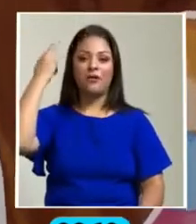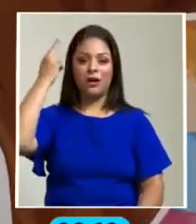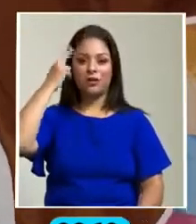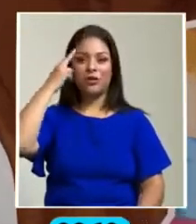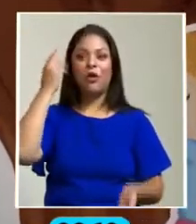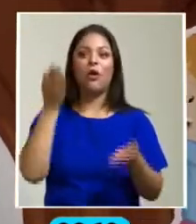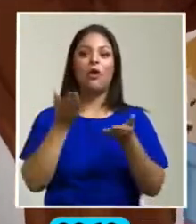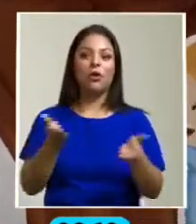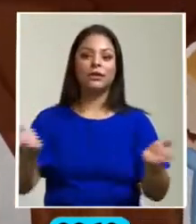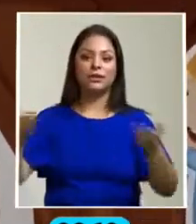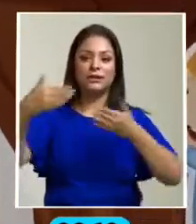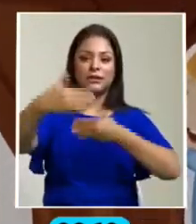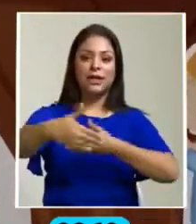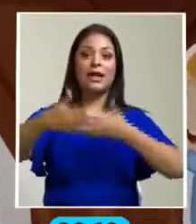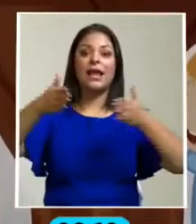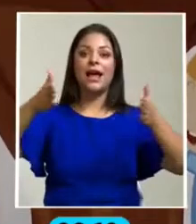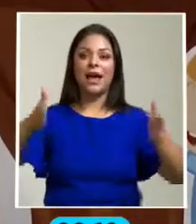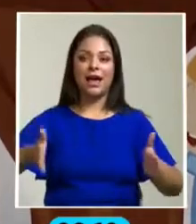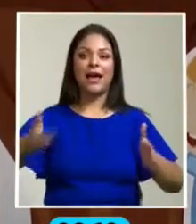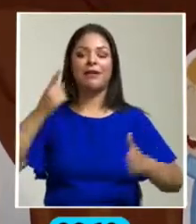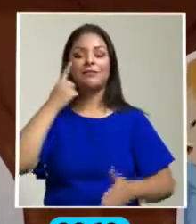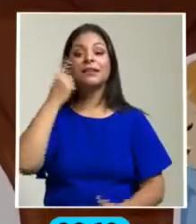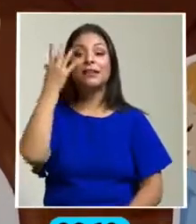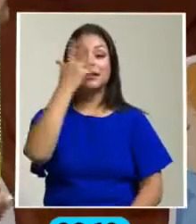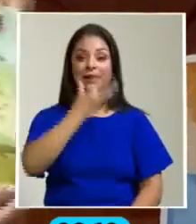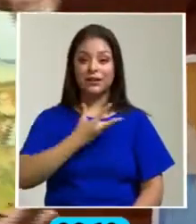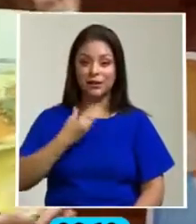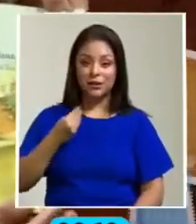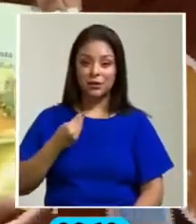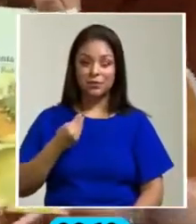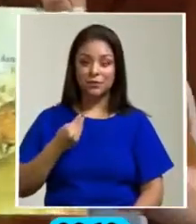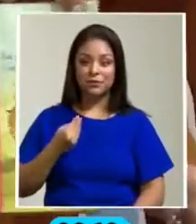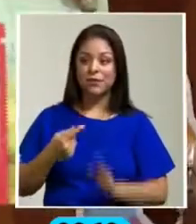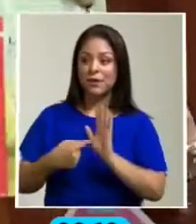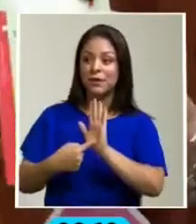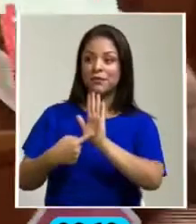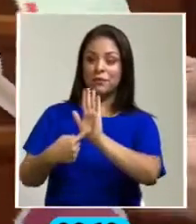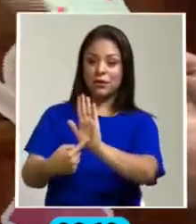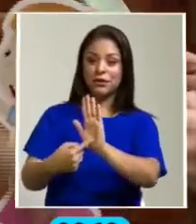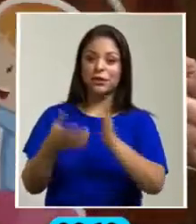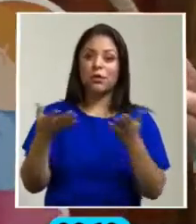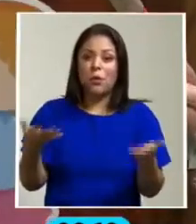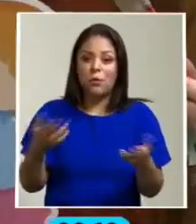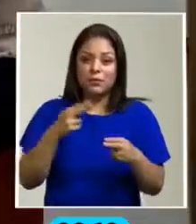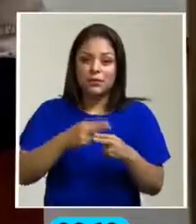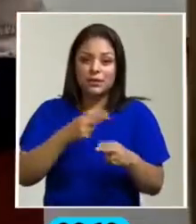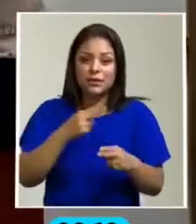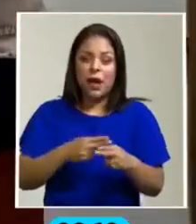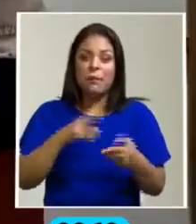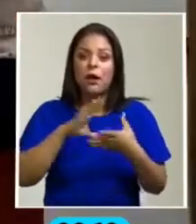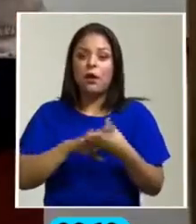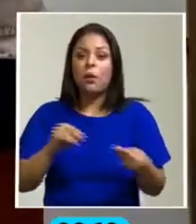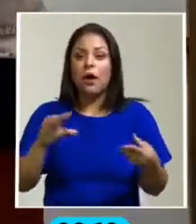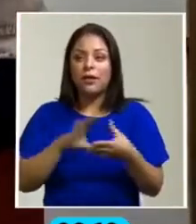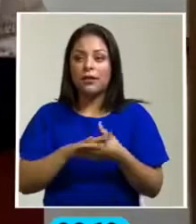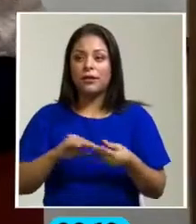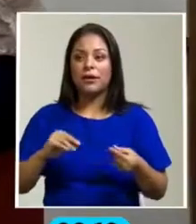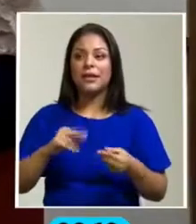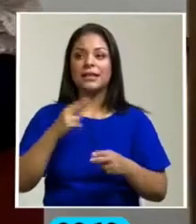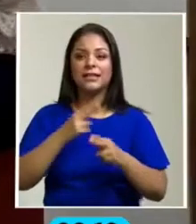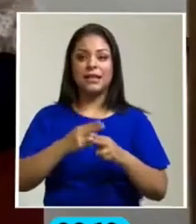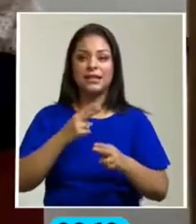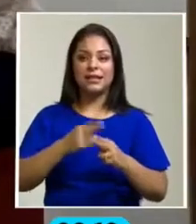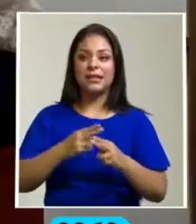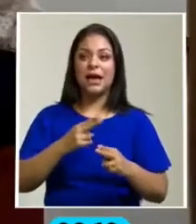niña Carla. Sí, pero ¡qué belleza! Mire, para que lo vea, lo muestre. ¿Cómo se llama el cuento? Dice que se llama La Danta